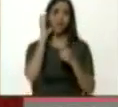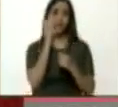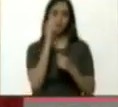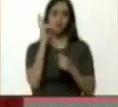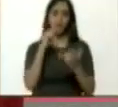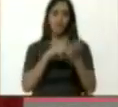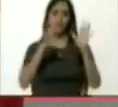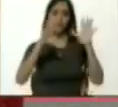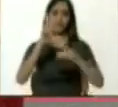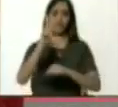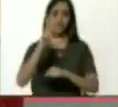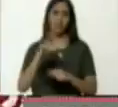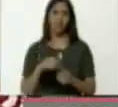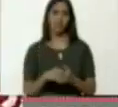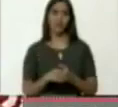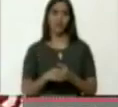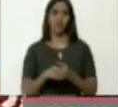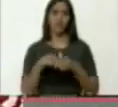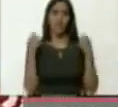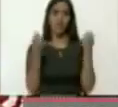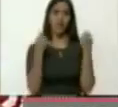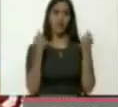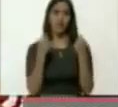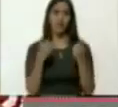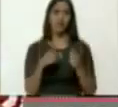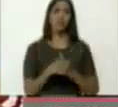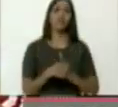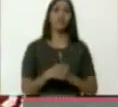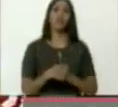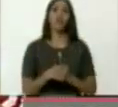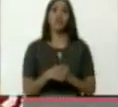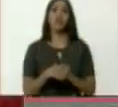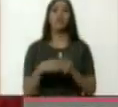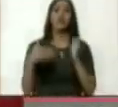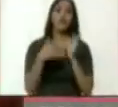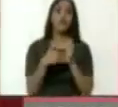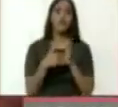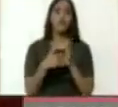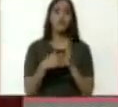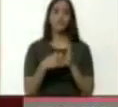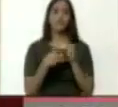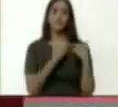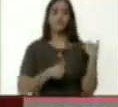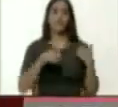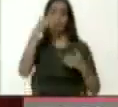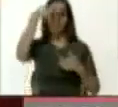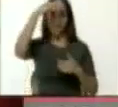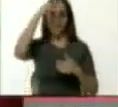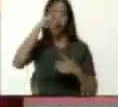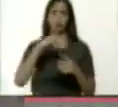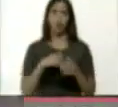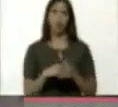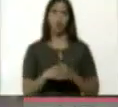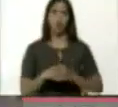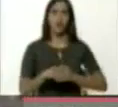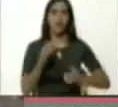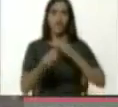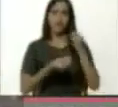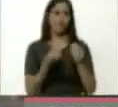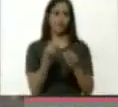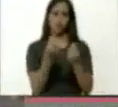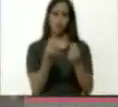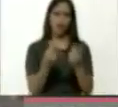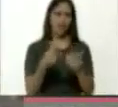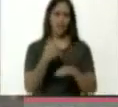2013. Y de la campaña de López Obrador en contra de López Obrador. Ah, claro, sí, claro. ¿Verdad? No, pero es que fuera de Venezuela, él ha hecho sus lucas y tal.